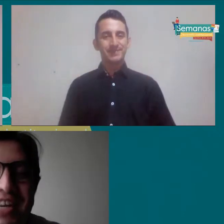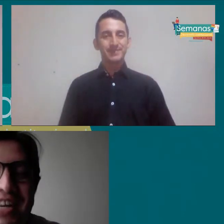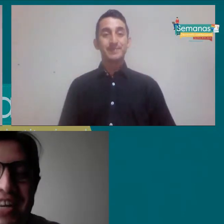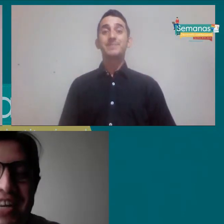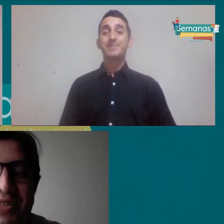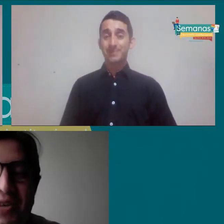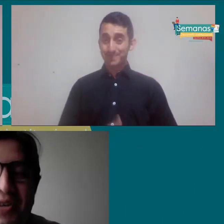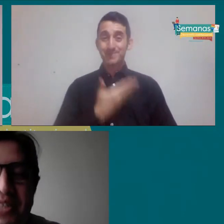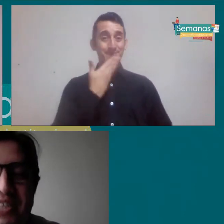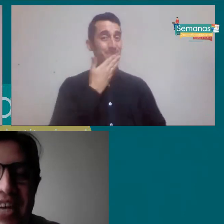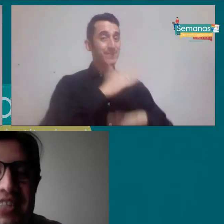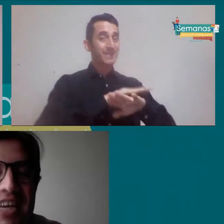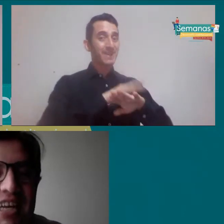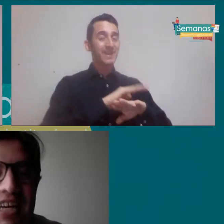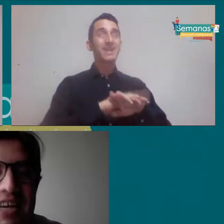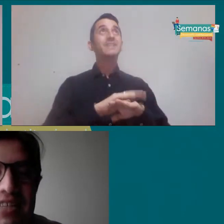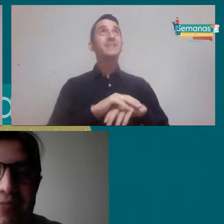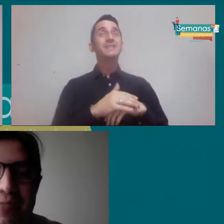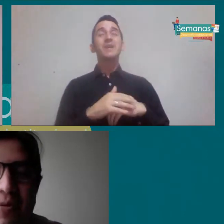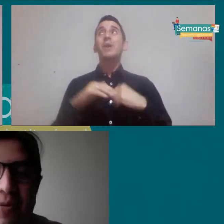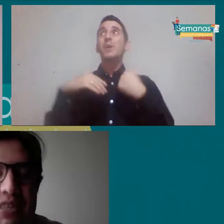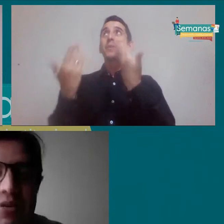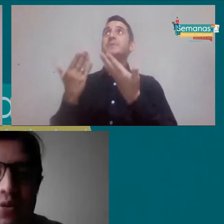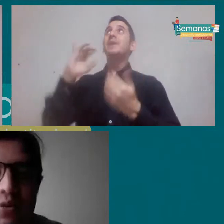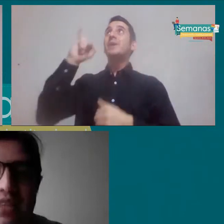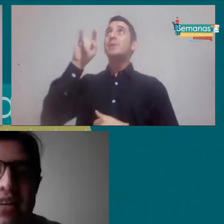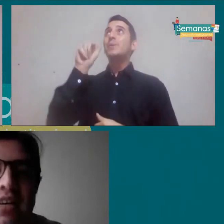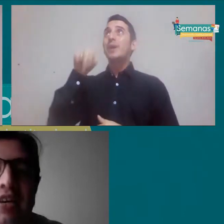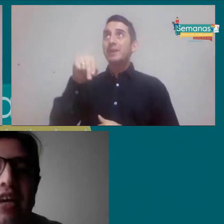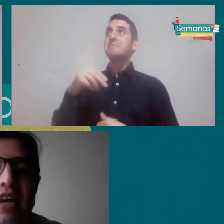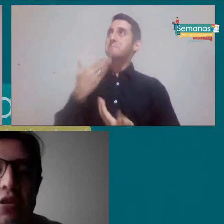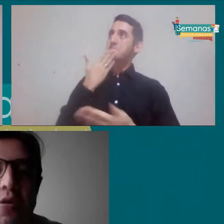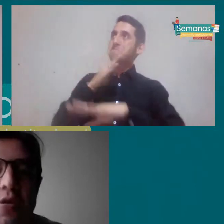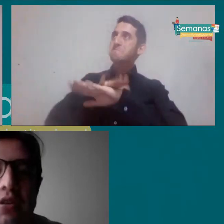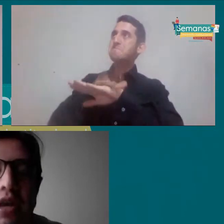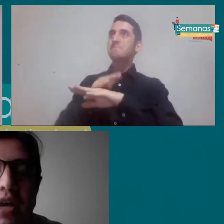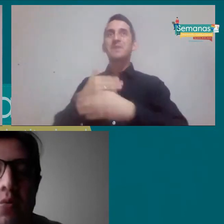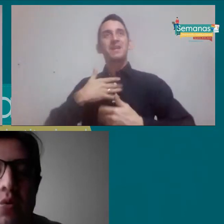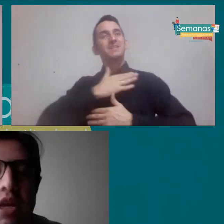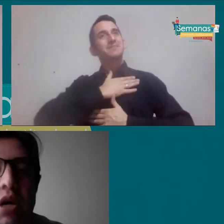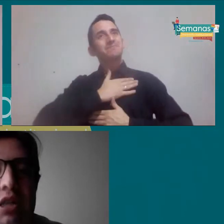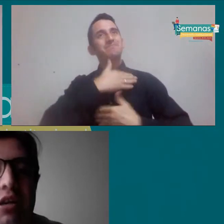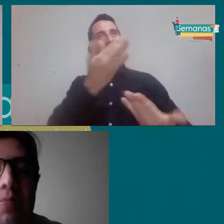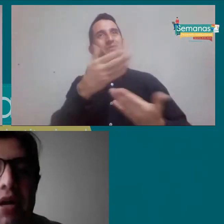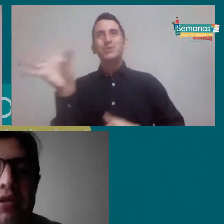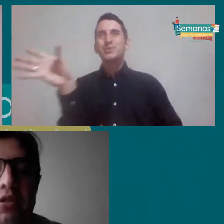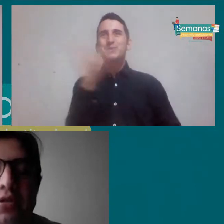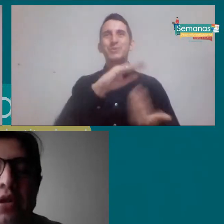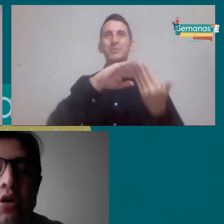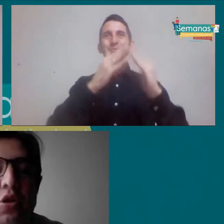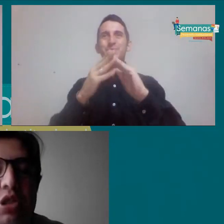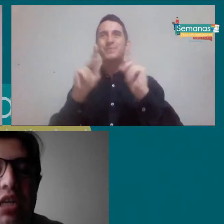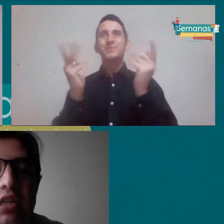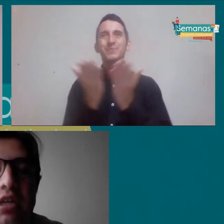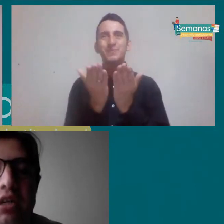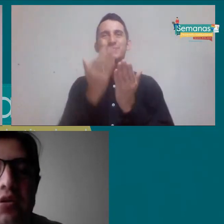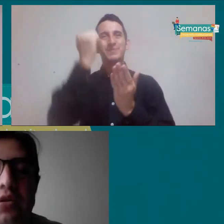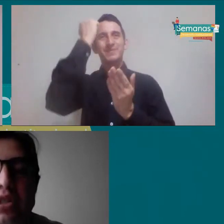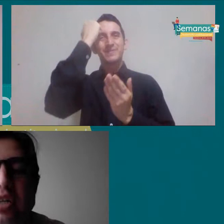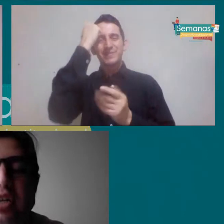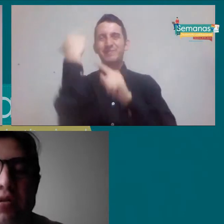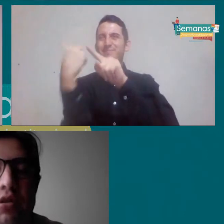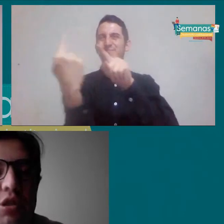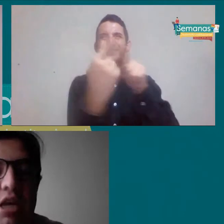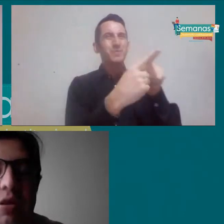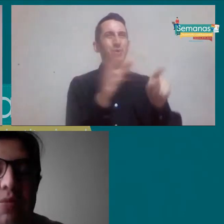Diego, buenas tardes, ¿cómo estás? Qué alegría volver a saludarte. Un saludo para toda la comunidad educativa, para nuestros docentes, directivos docentes y a